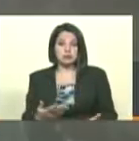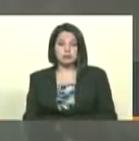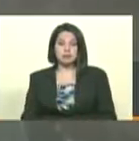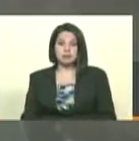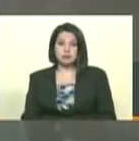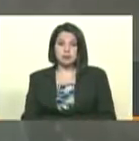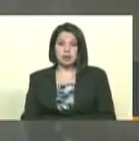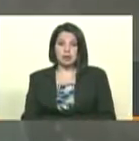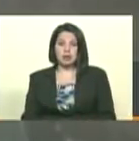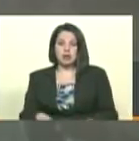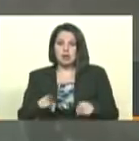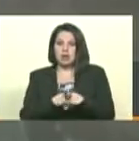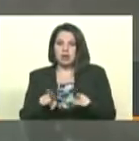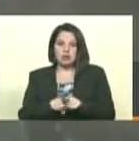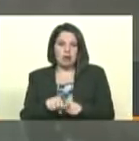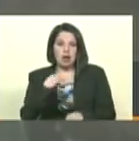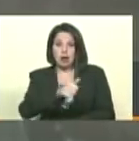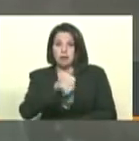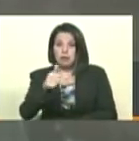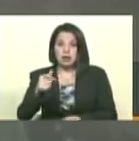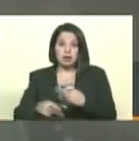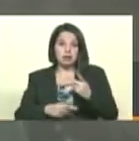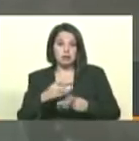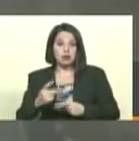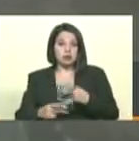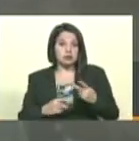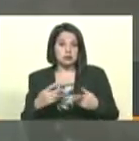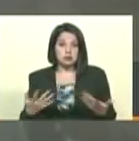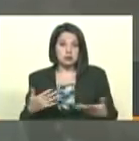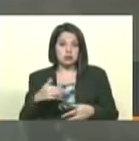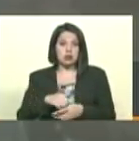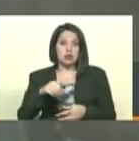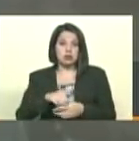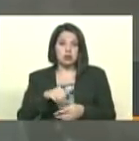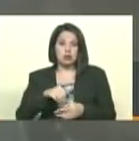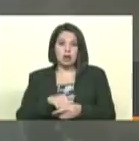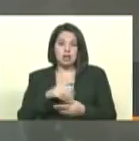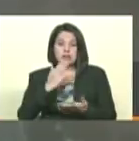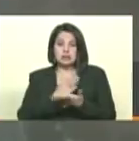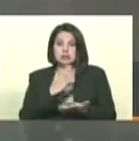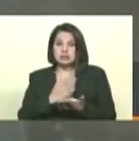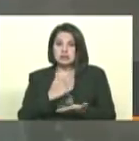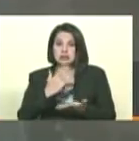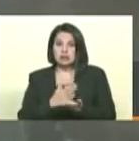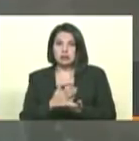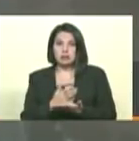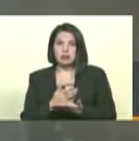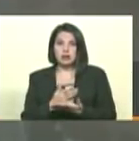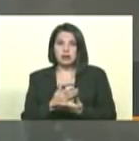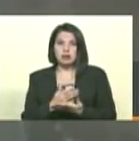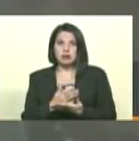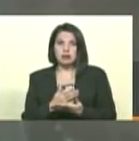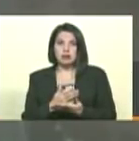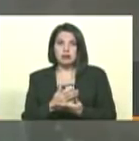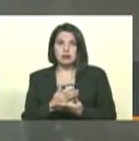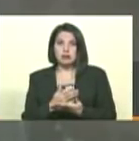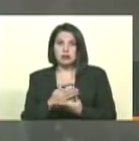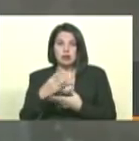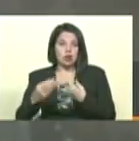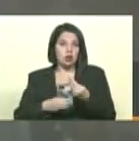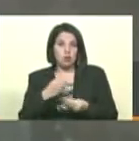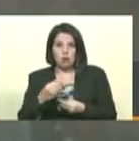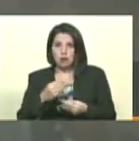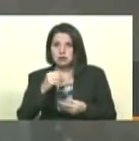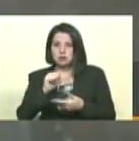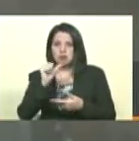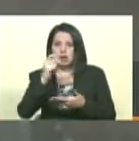decir, y para cada proceso electoral, de nuevo, siempre las organizaciones con fines políticos nos hacen una